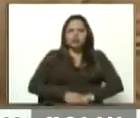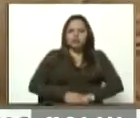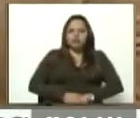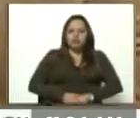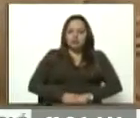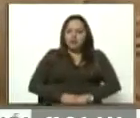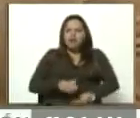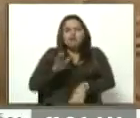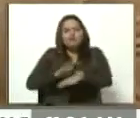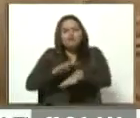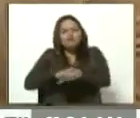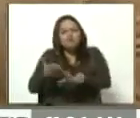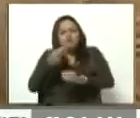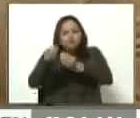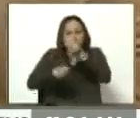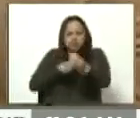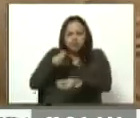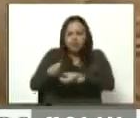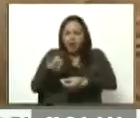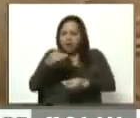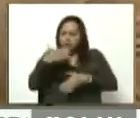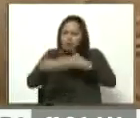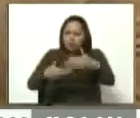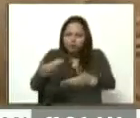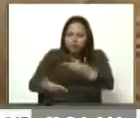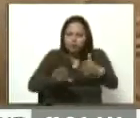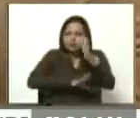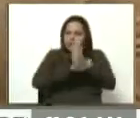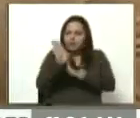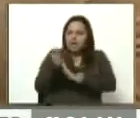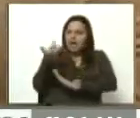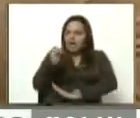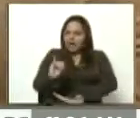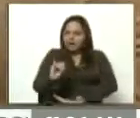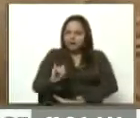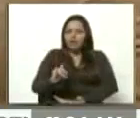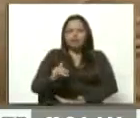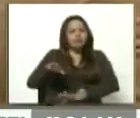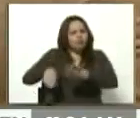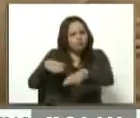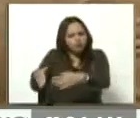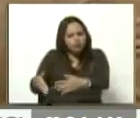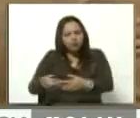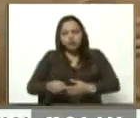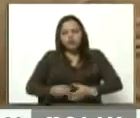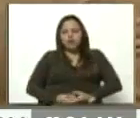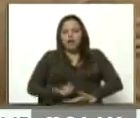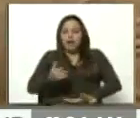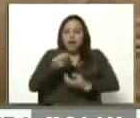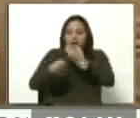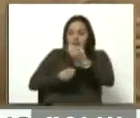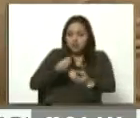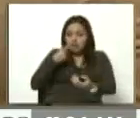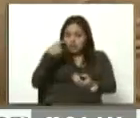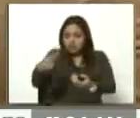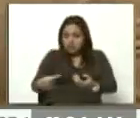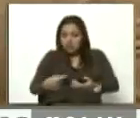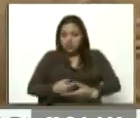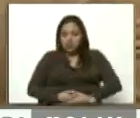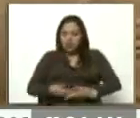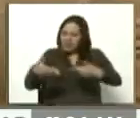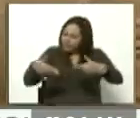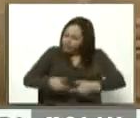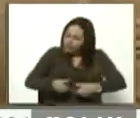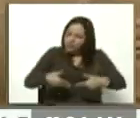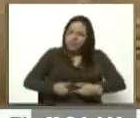redunda ese poco a poco, ese crecimiento que se está teniendo pasito a pasito, que está llevando a cabo, como usted lo dice, con un